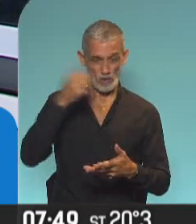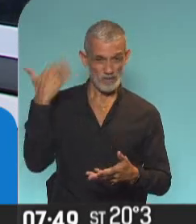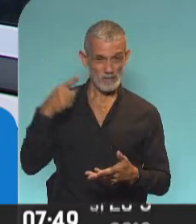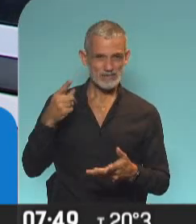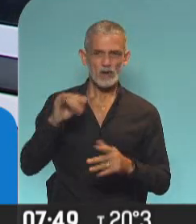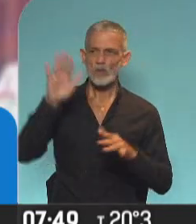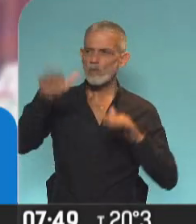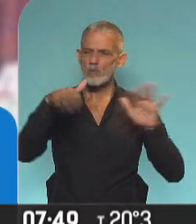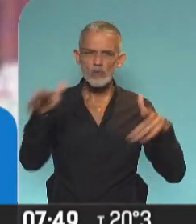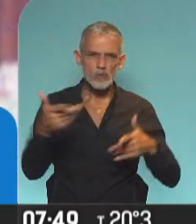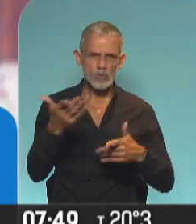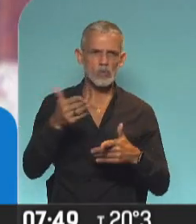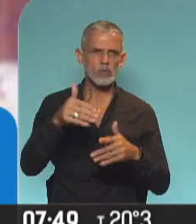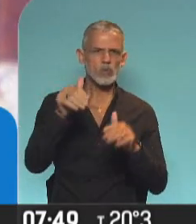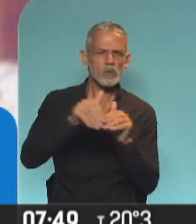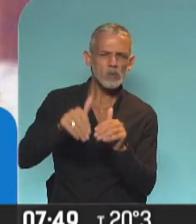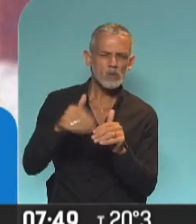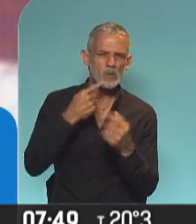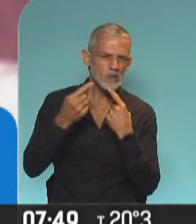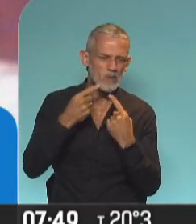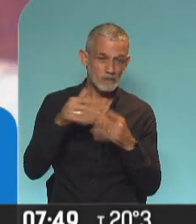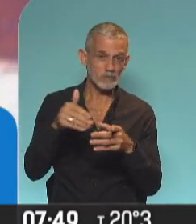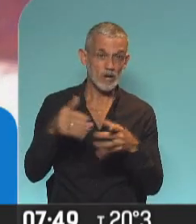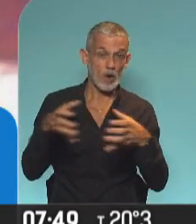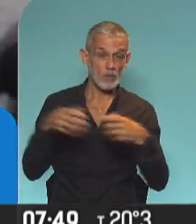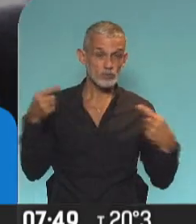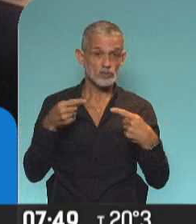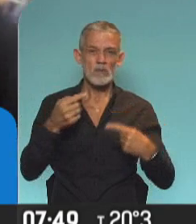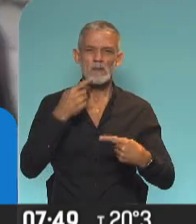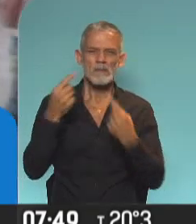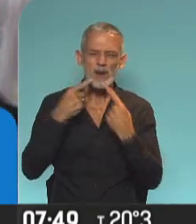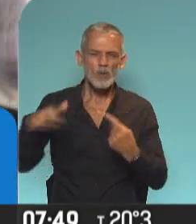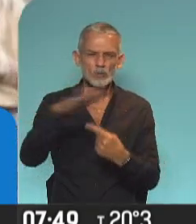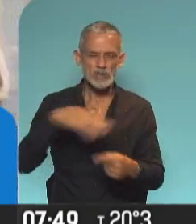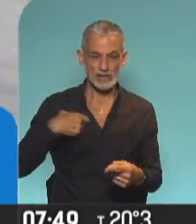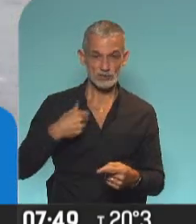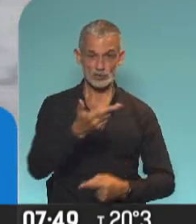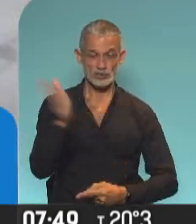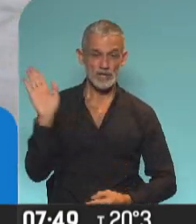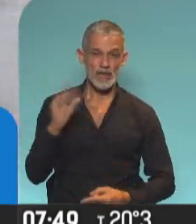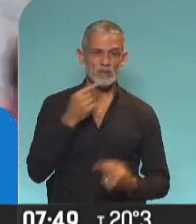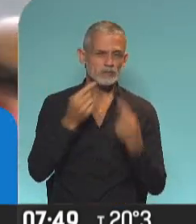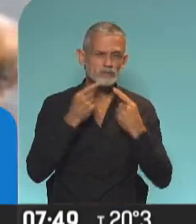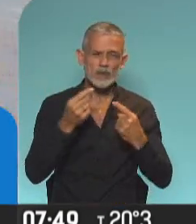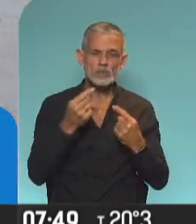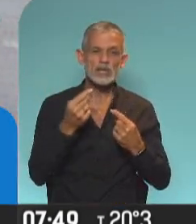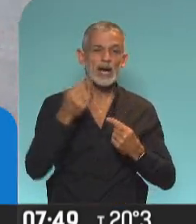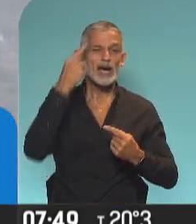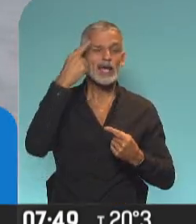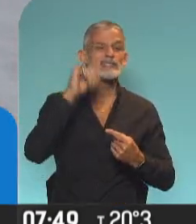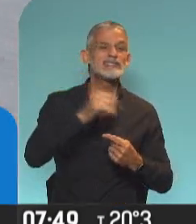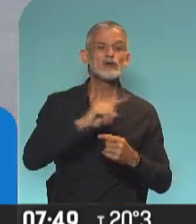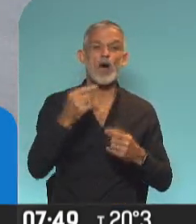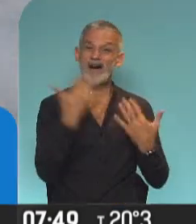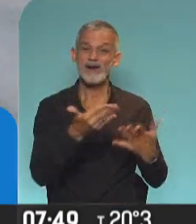un plebiscito, un referéndum, en el cual la oposición le pregunta a la sociedad venezolana, a los venezolanos, si creen o no, si están a